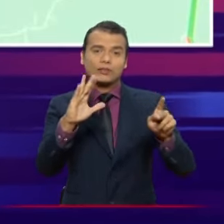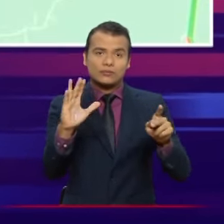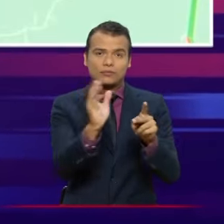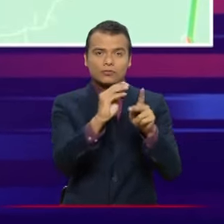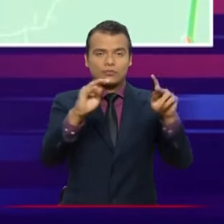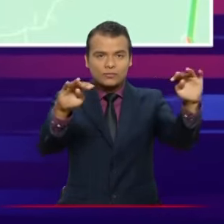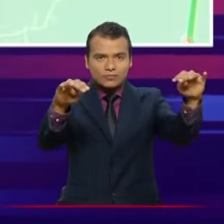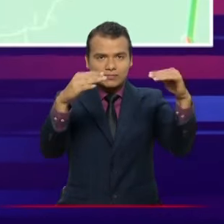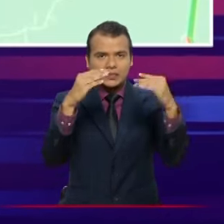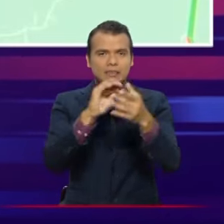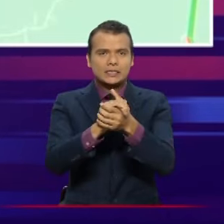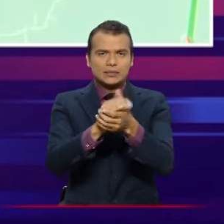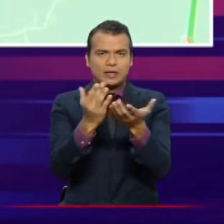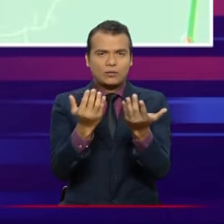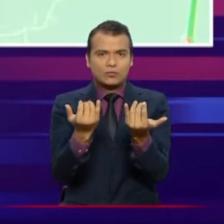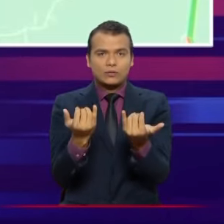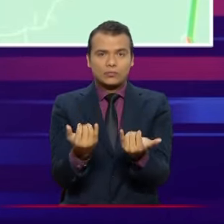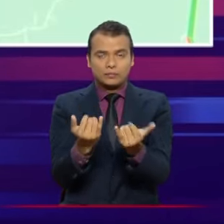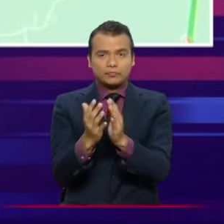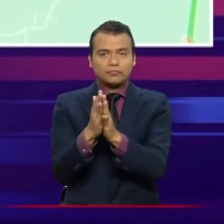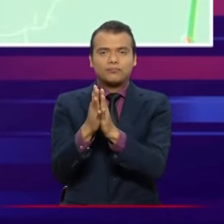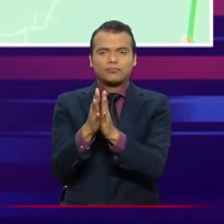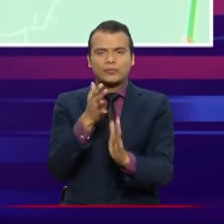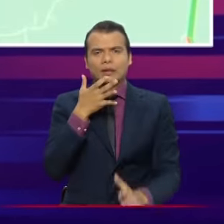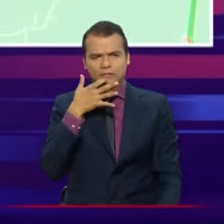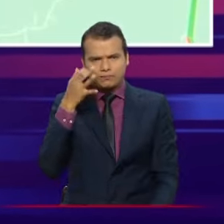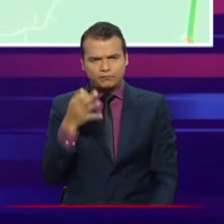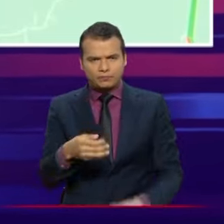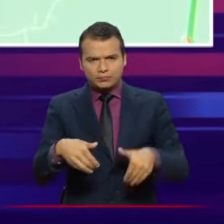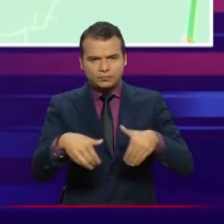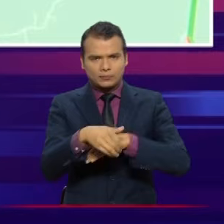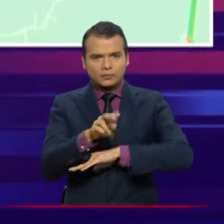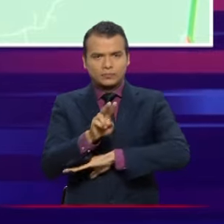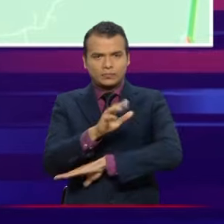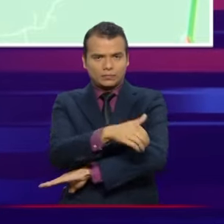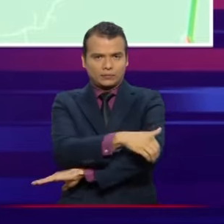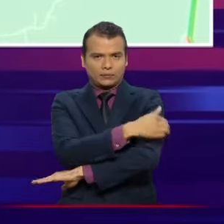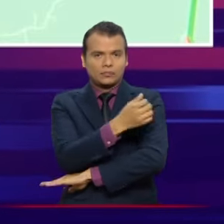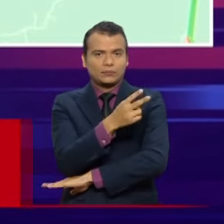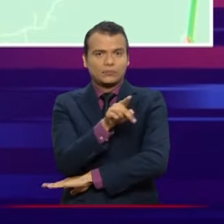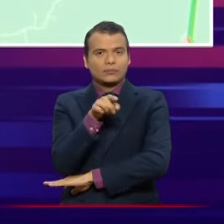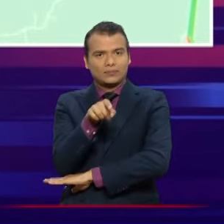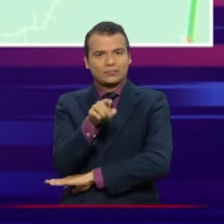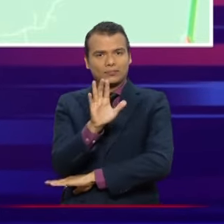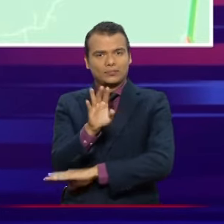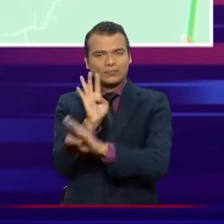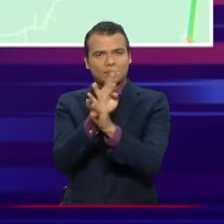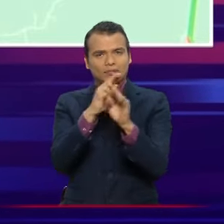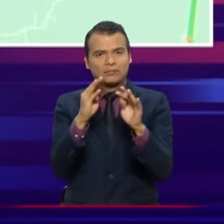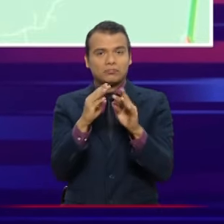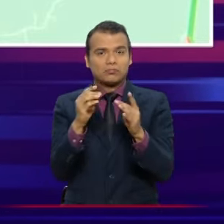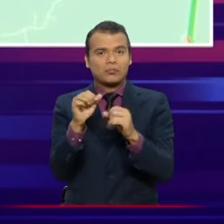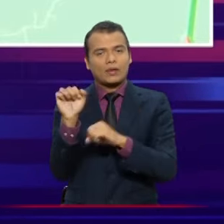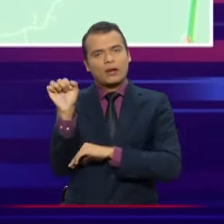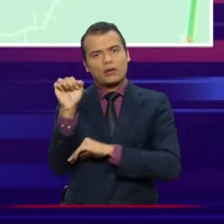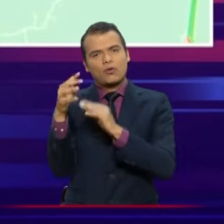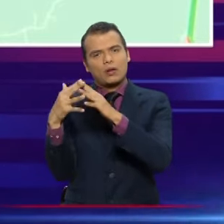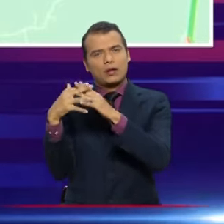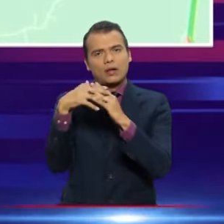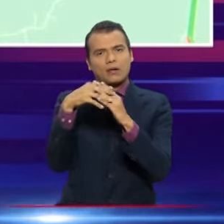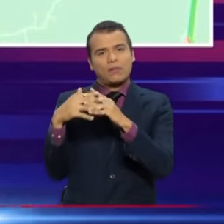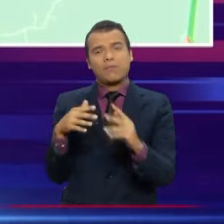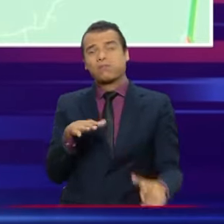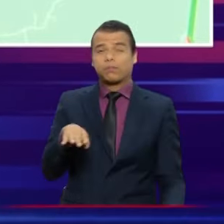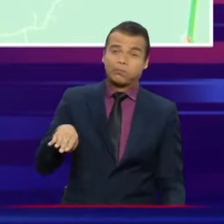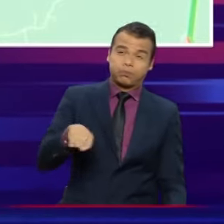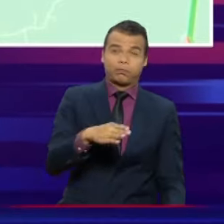Infortunadamente, en la madrugada del día de hoy, en la calle 25 con carrera 12, conductor de un vehículo tipo camión pierde el control